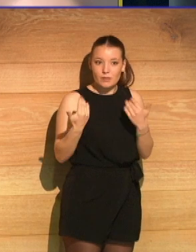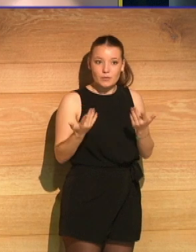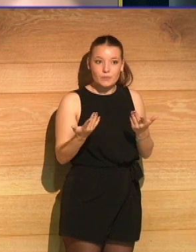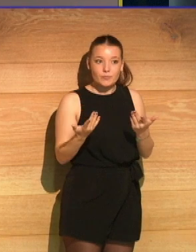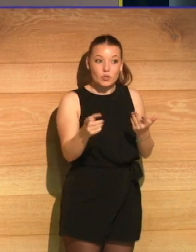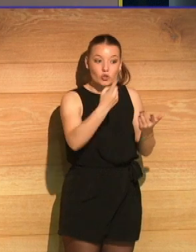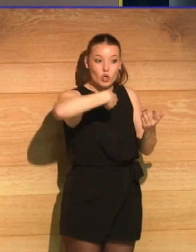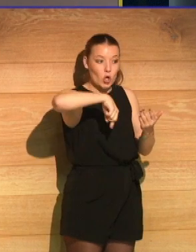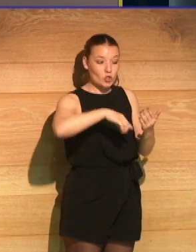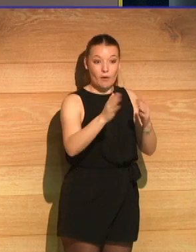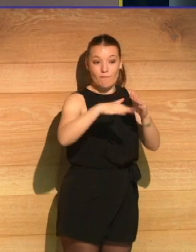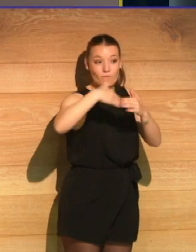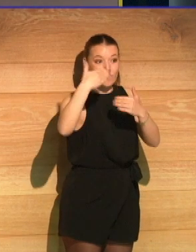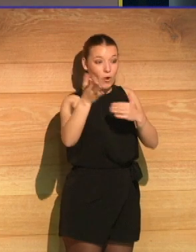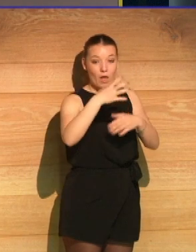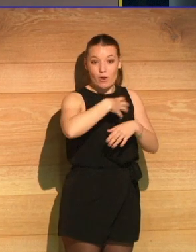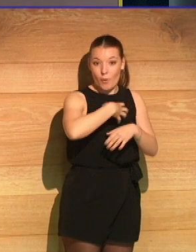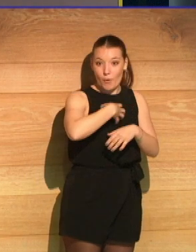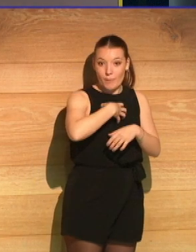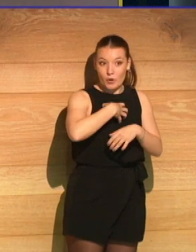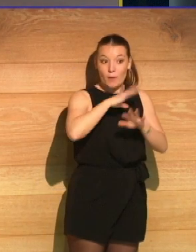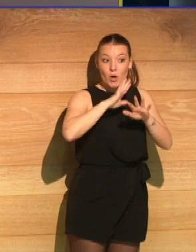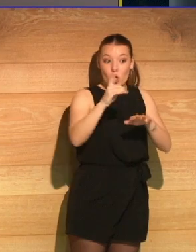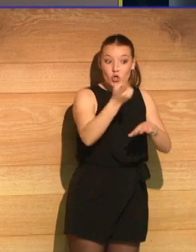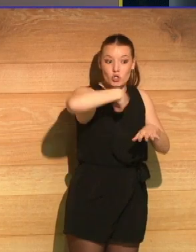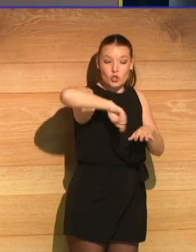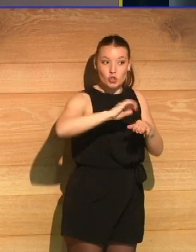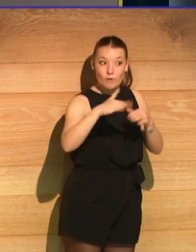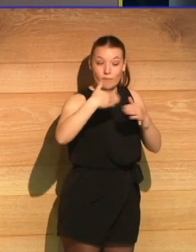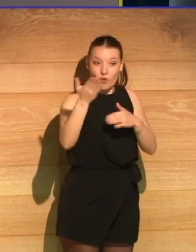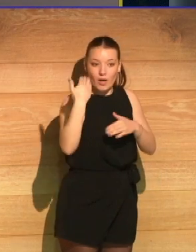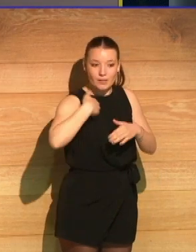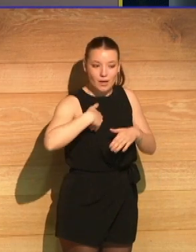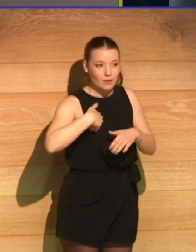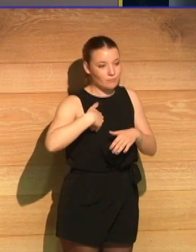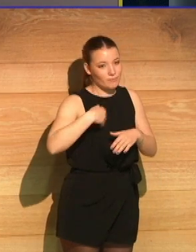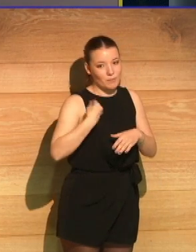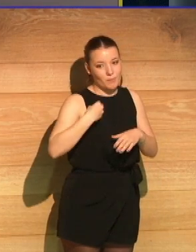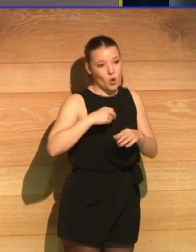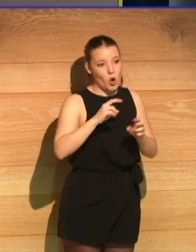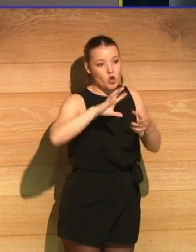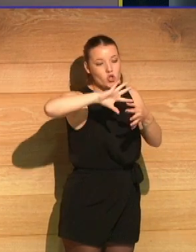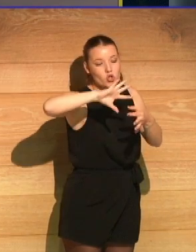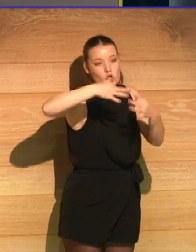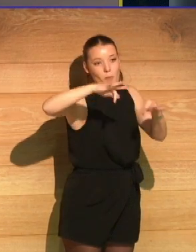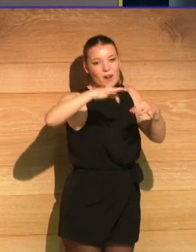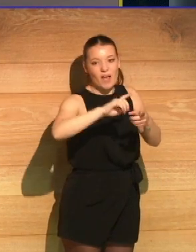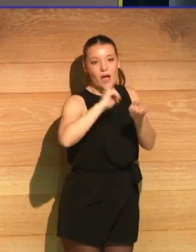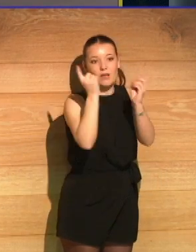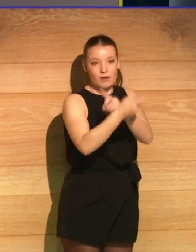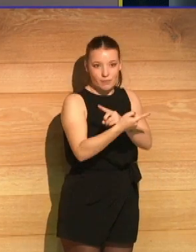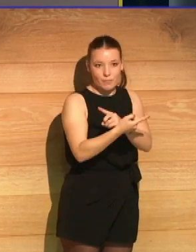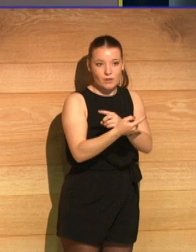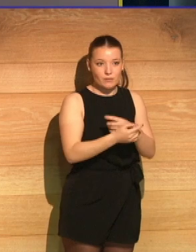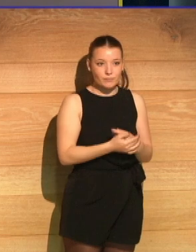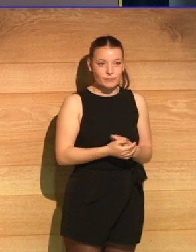salir. Y cuando salimos ya es nueva normalidad. Entonces todas las secuencias de aeropuerto y después